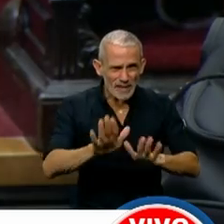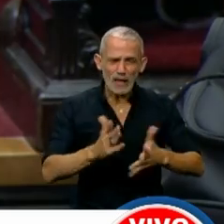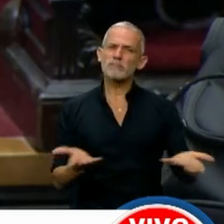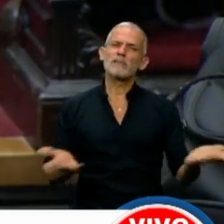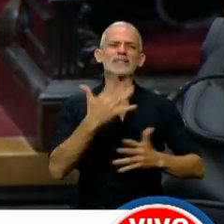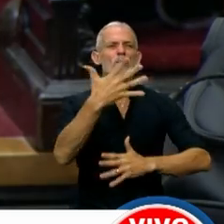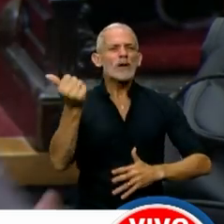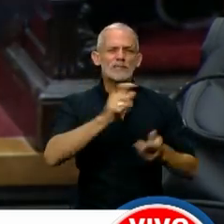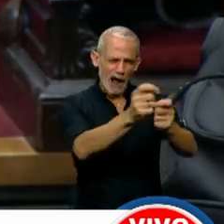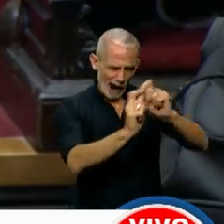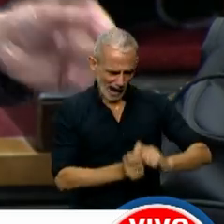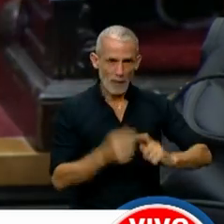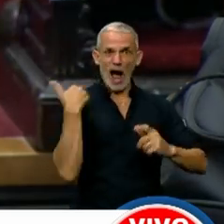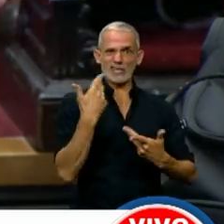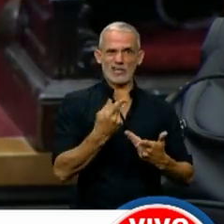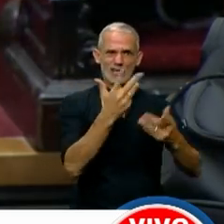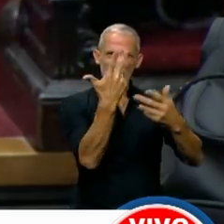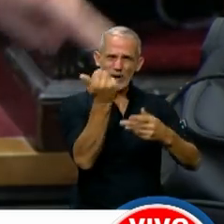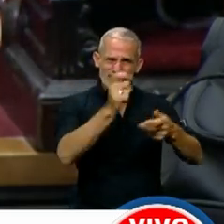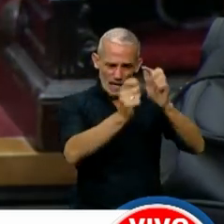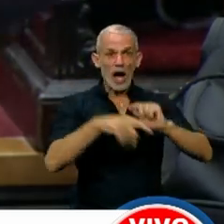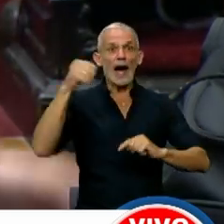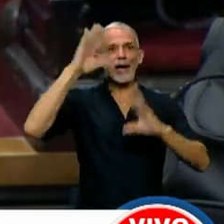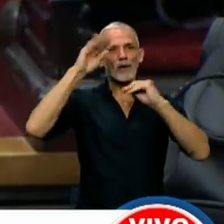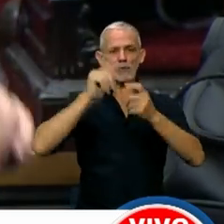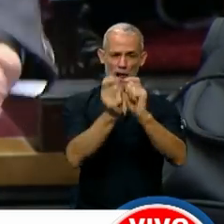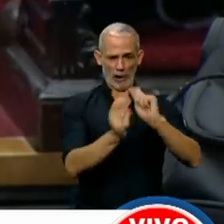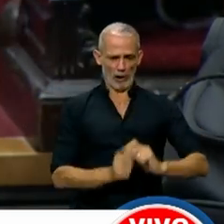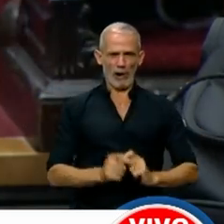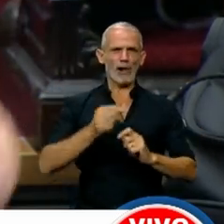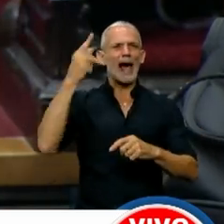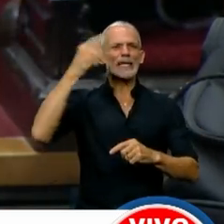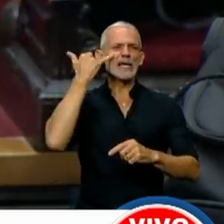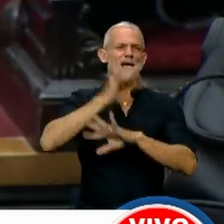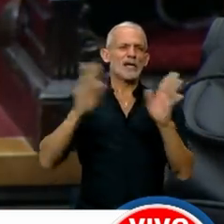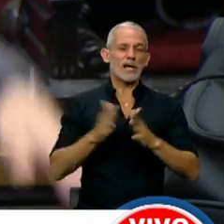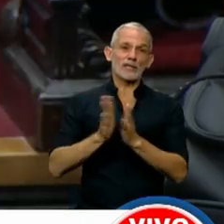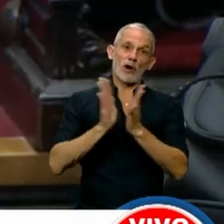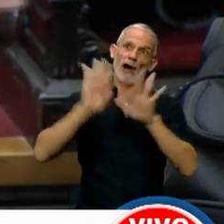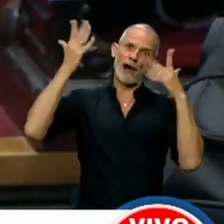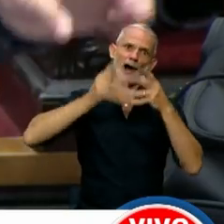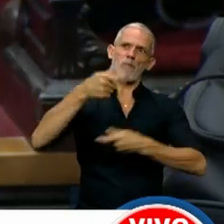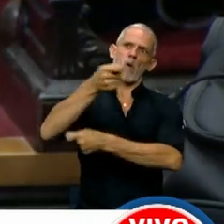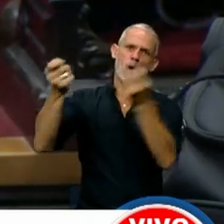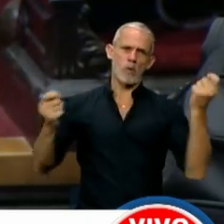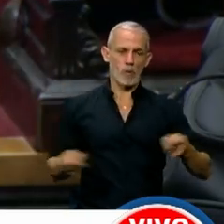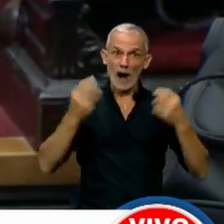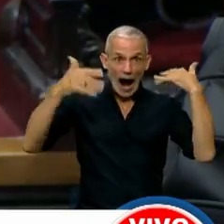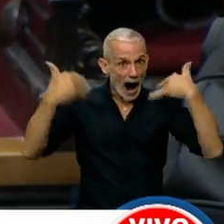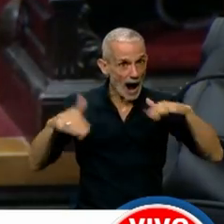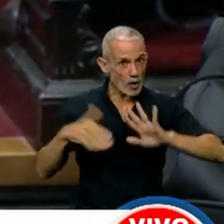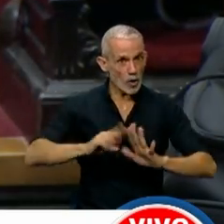56 modificaciones ayer y las que van a hacer ahora la noche con la piñata kirchnerista que ya están todos agradeciendo les costó caro